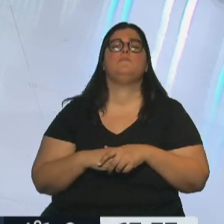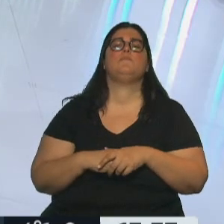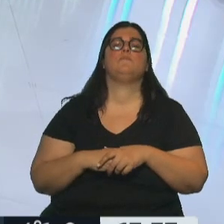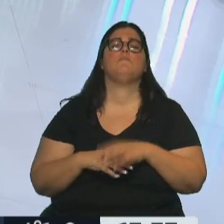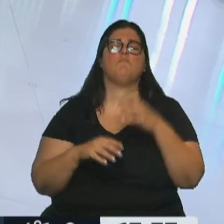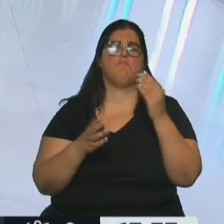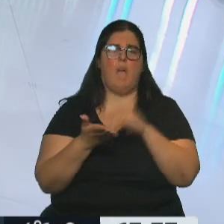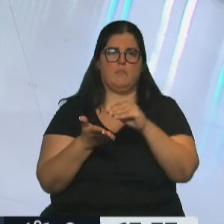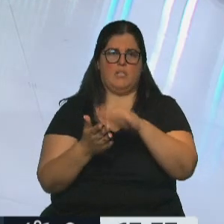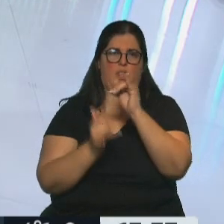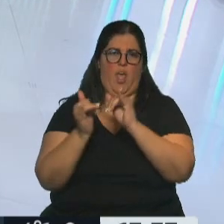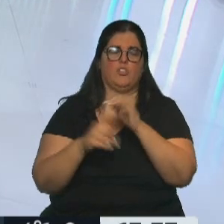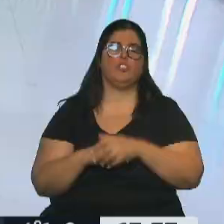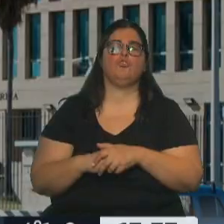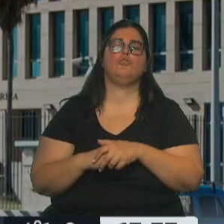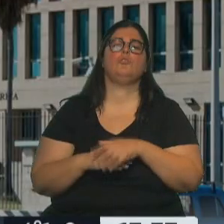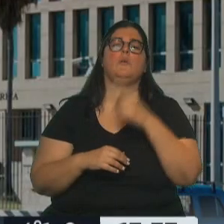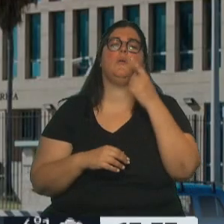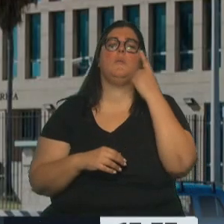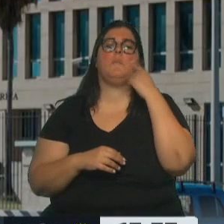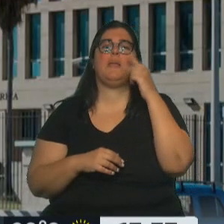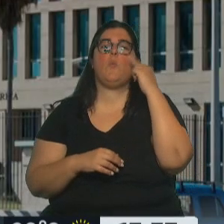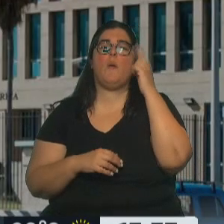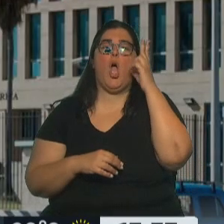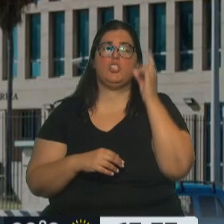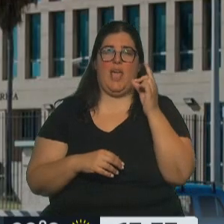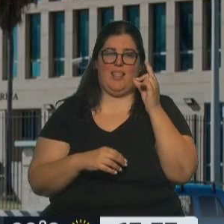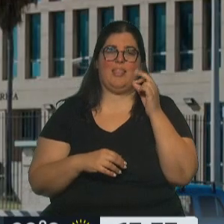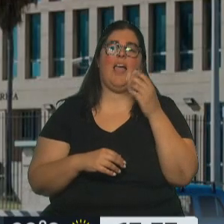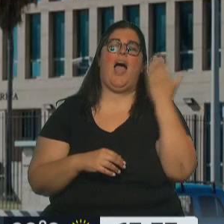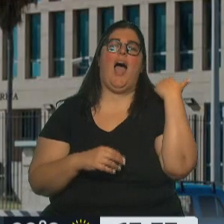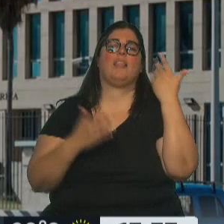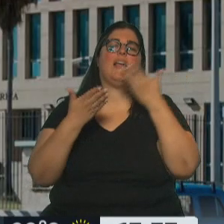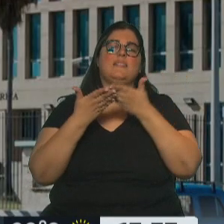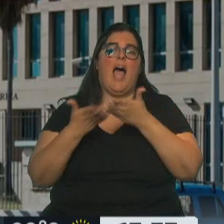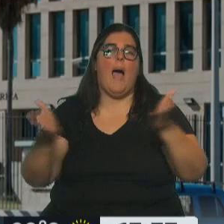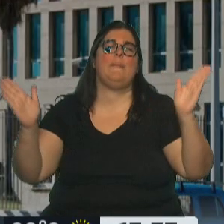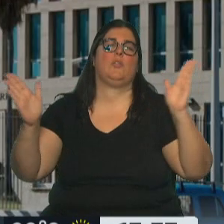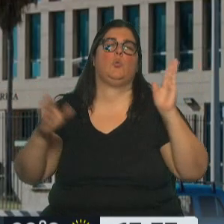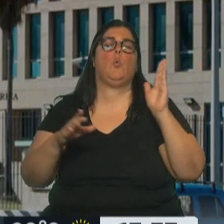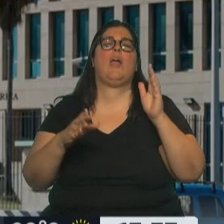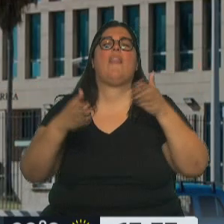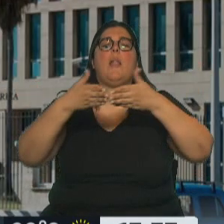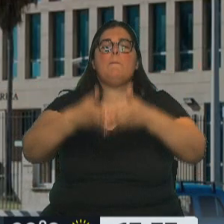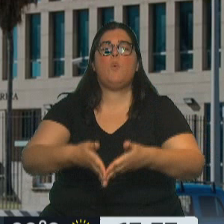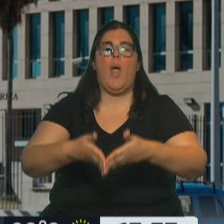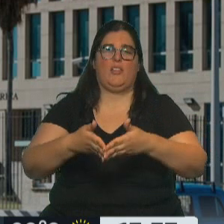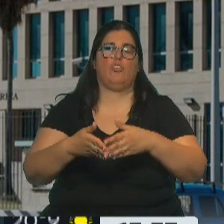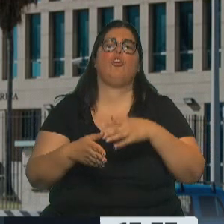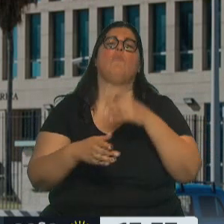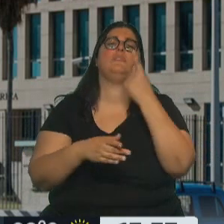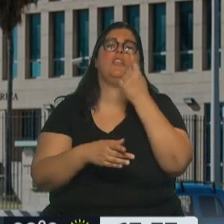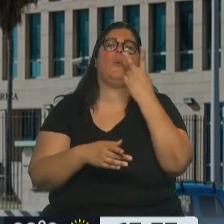tenemos más datos, A ver, 1980, la apertura, y tiene que ver esto con la migración,